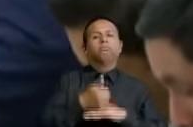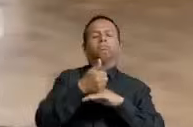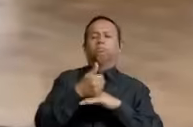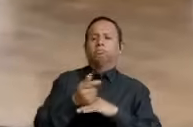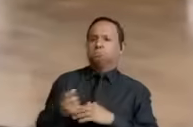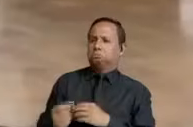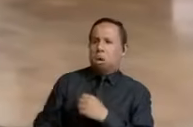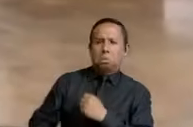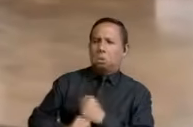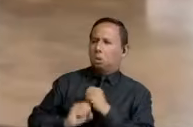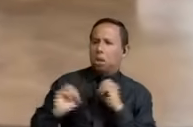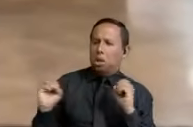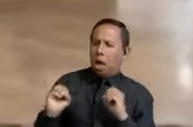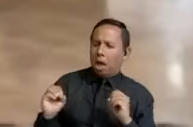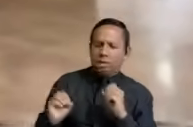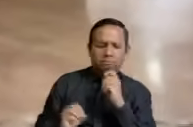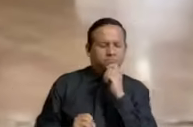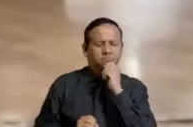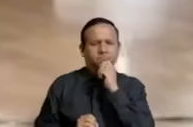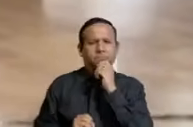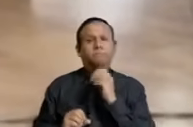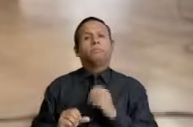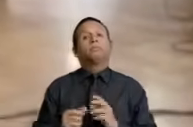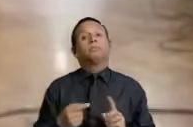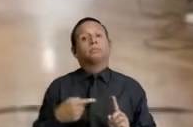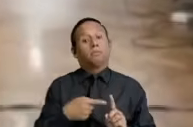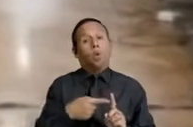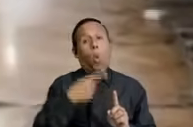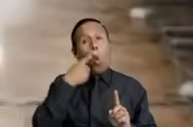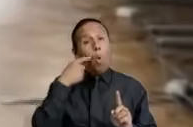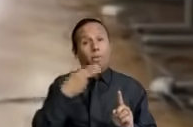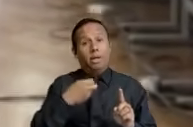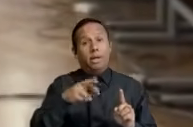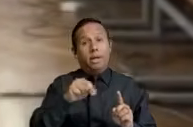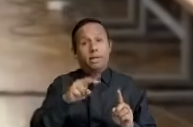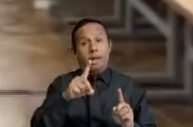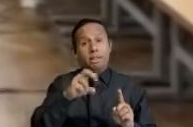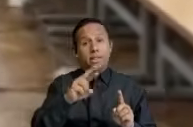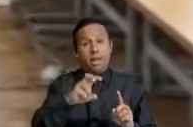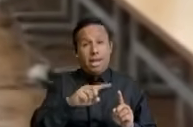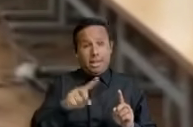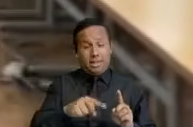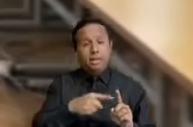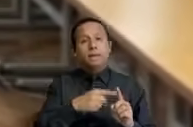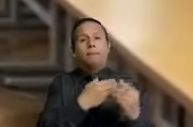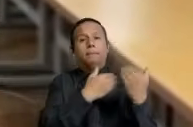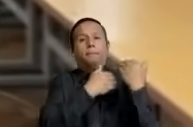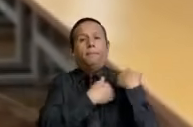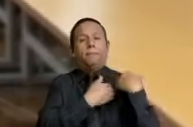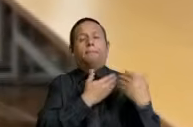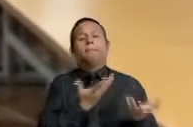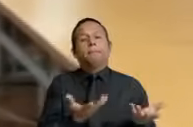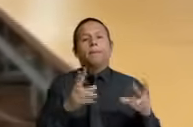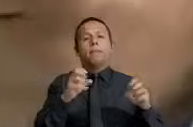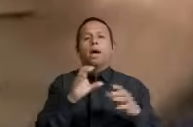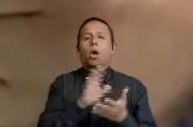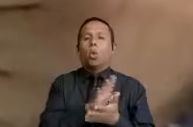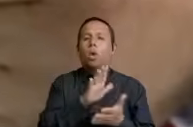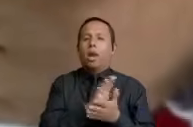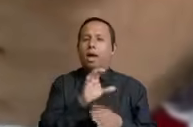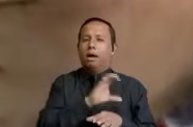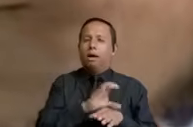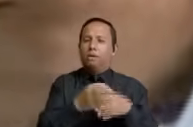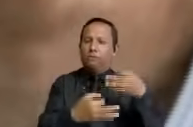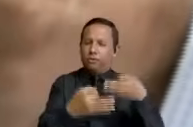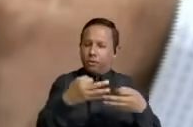palabra Hernández asumió la dirección de la escuela de la función judicial e inmediatamente comenzó a recibir pedidos de favores de parte